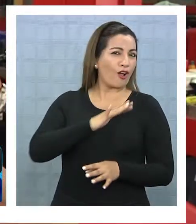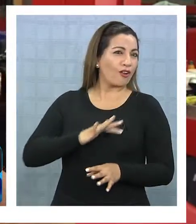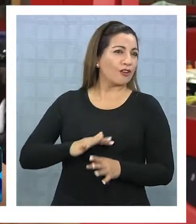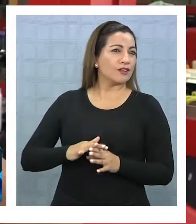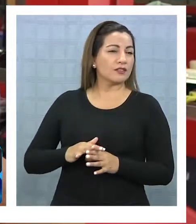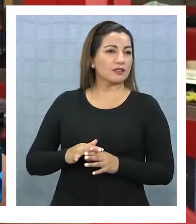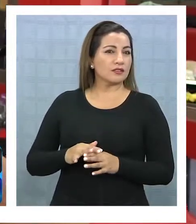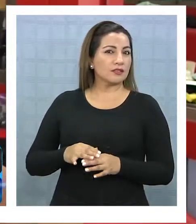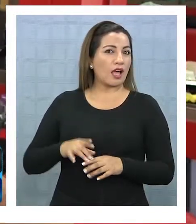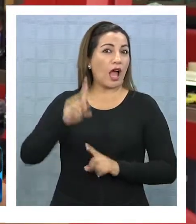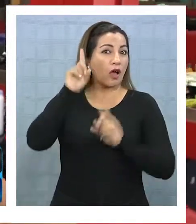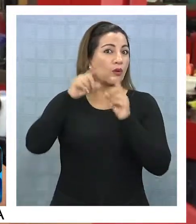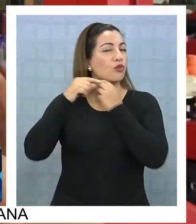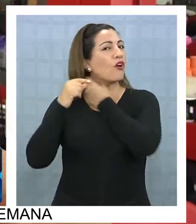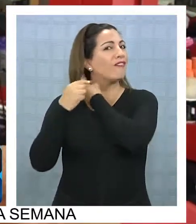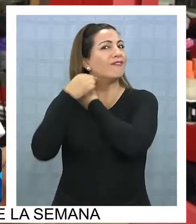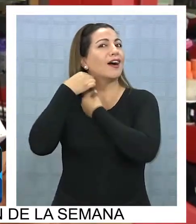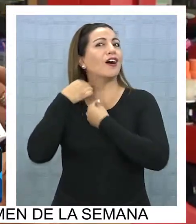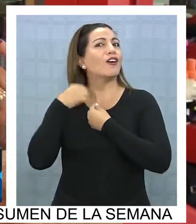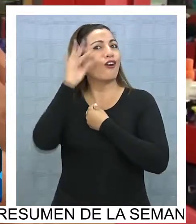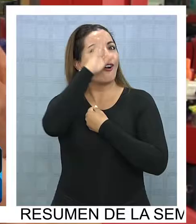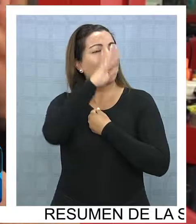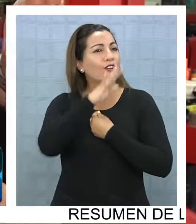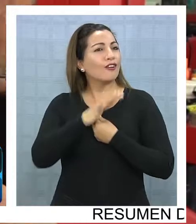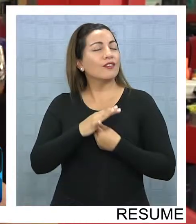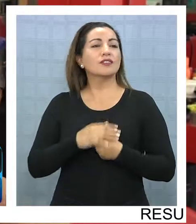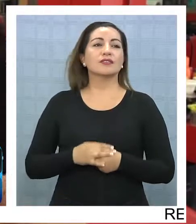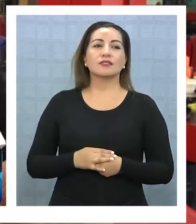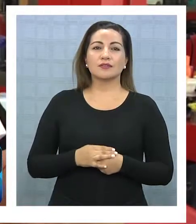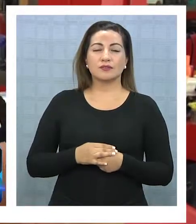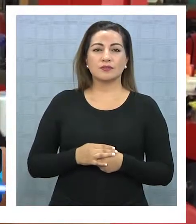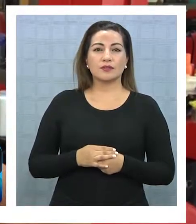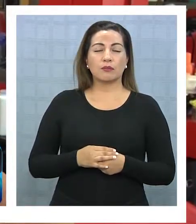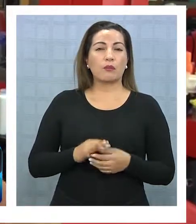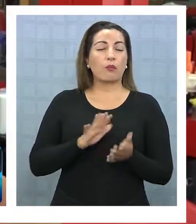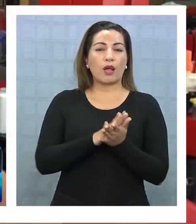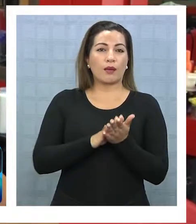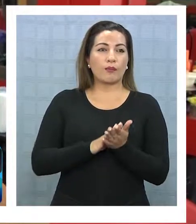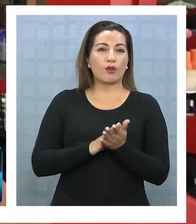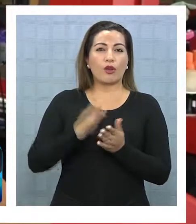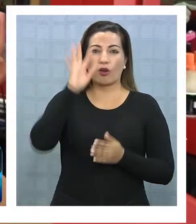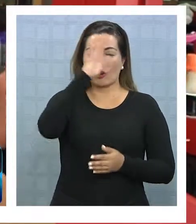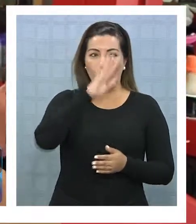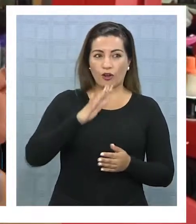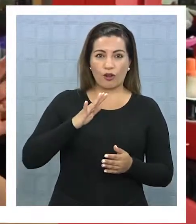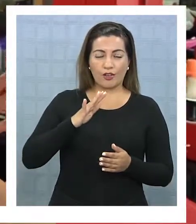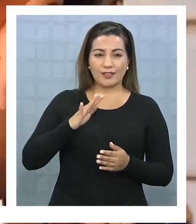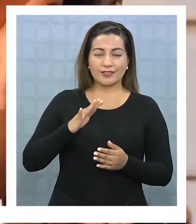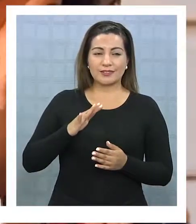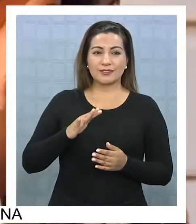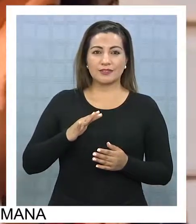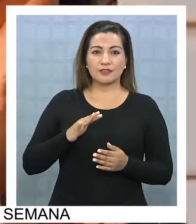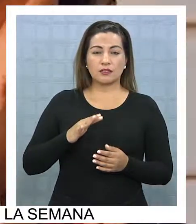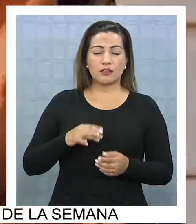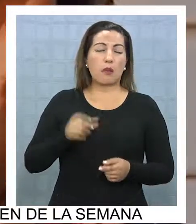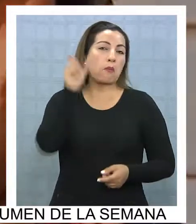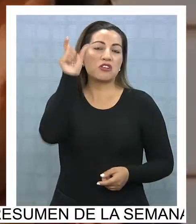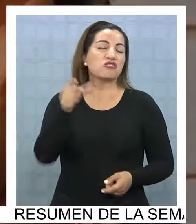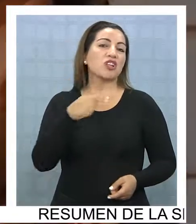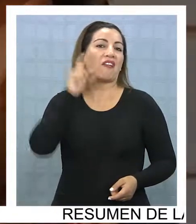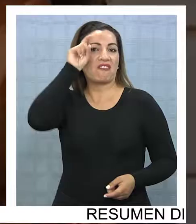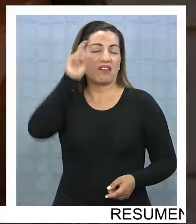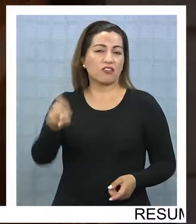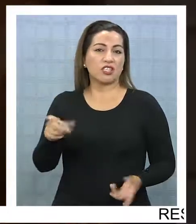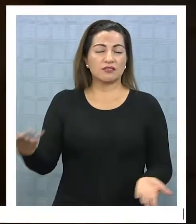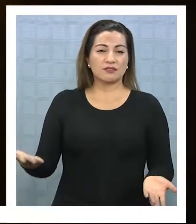son unos mechones que van escondidos segmentadamente en el cabello. Vale decir, hacemos un arco iris en donde lo quiera la clienta. Puede